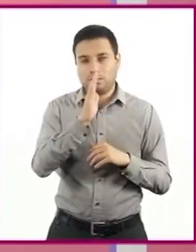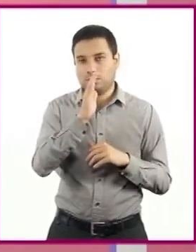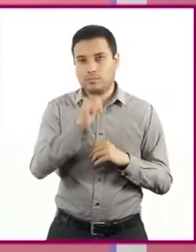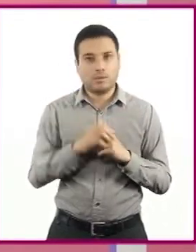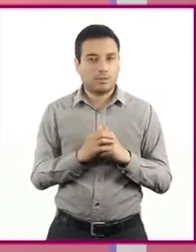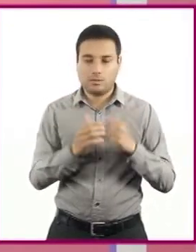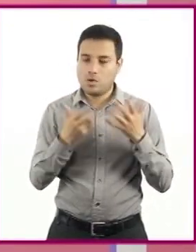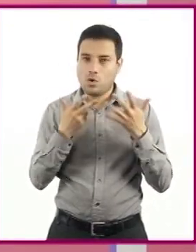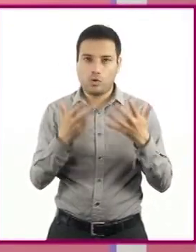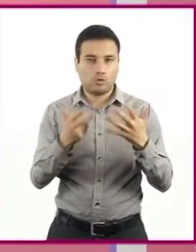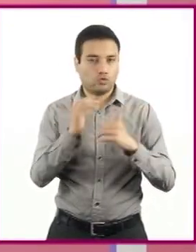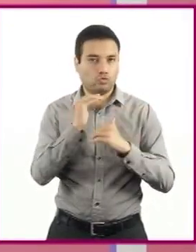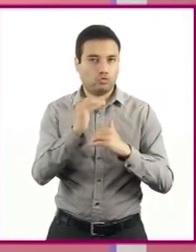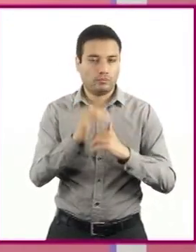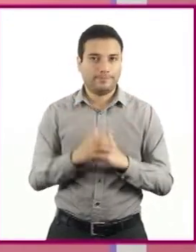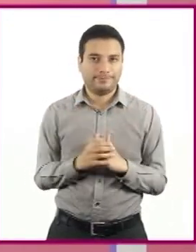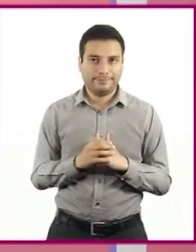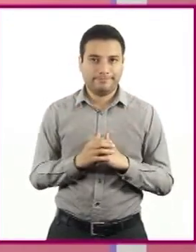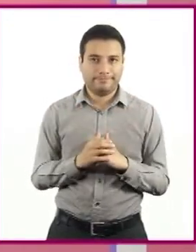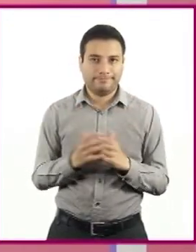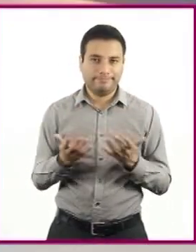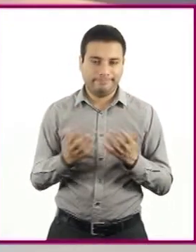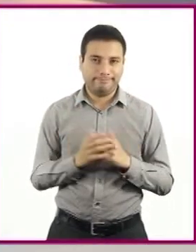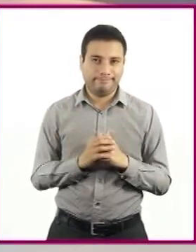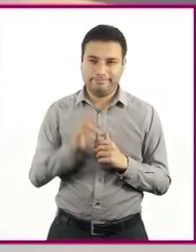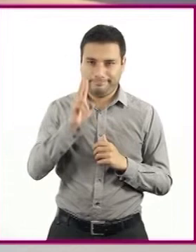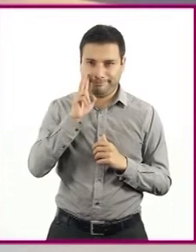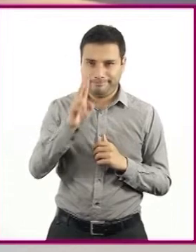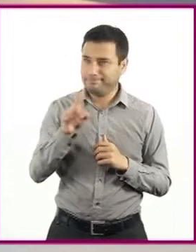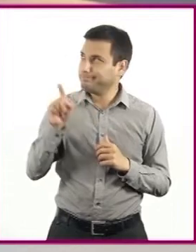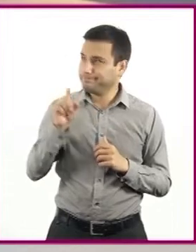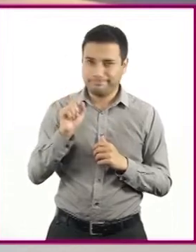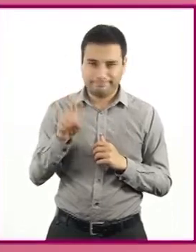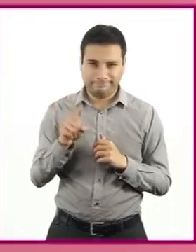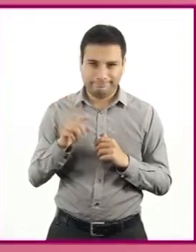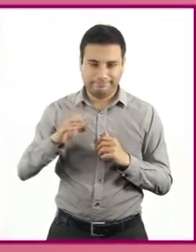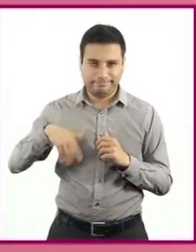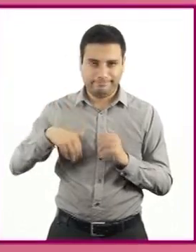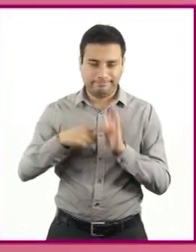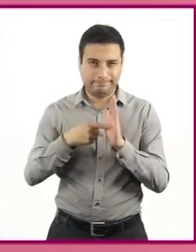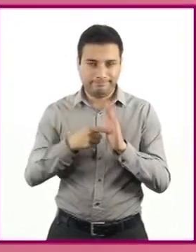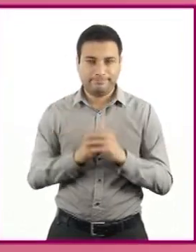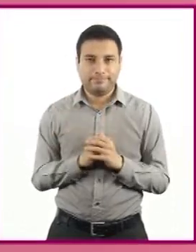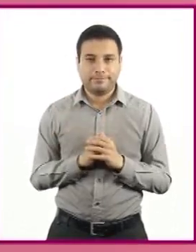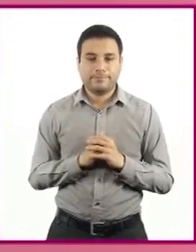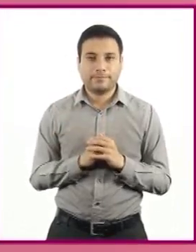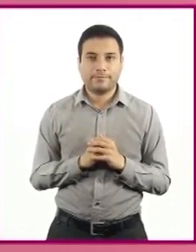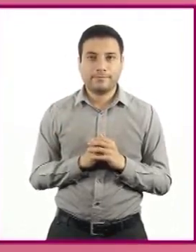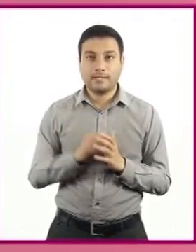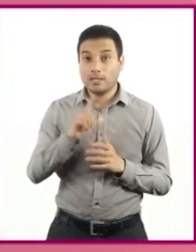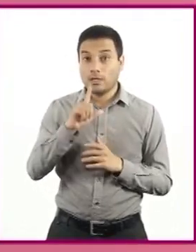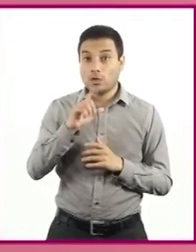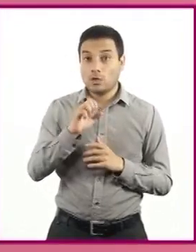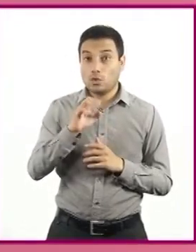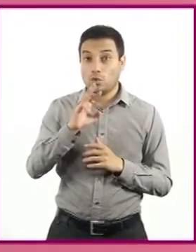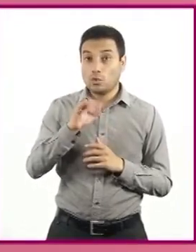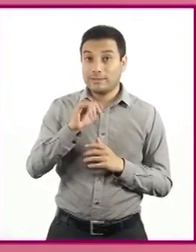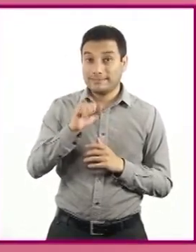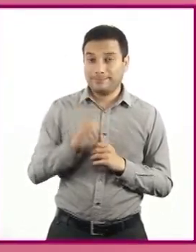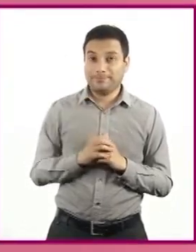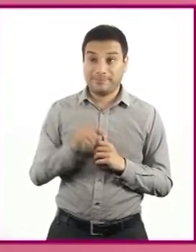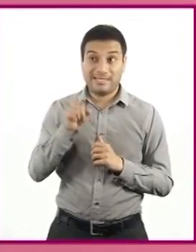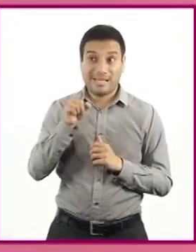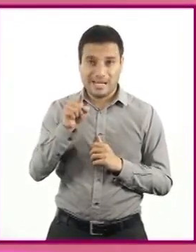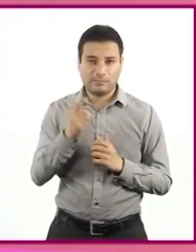los átomos, como se ilustra en el modelo que estamos revisando. Gilbert Lewis estableció, por medio de